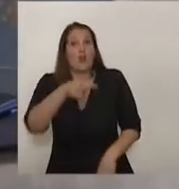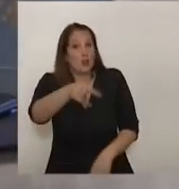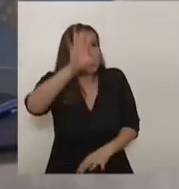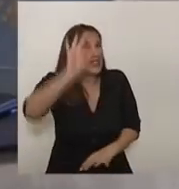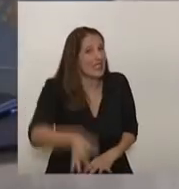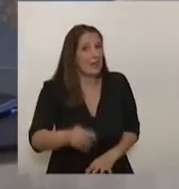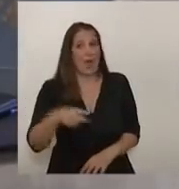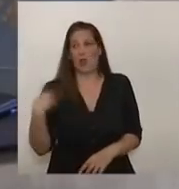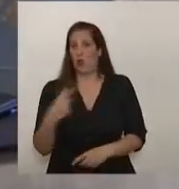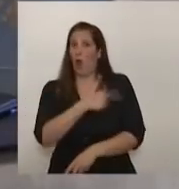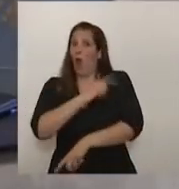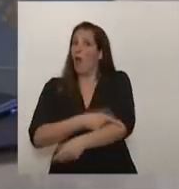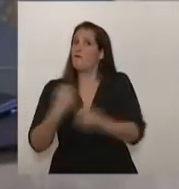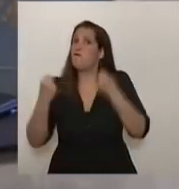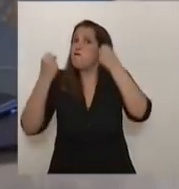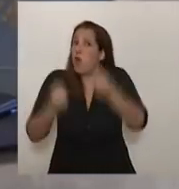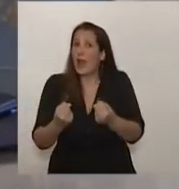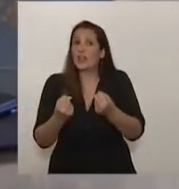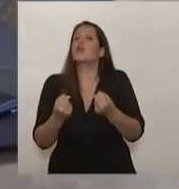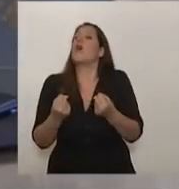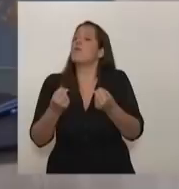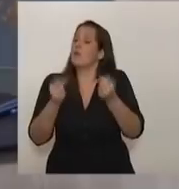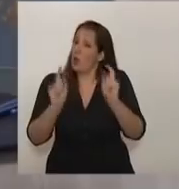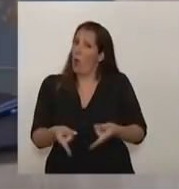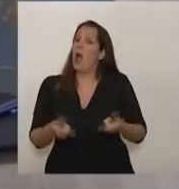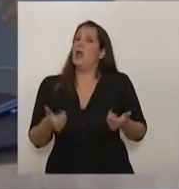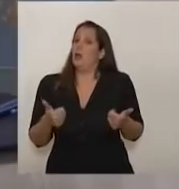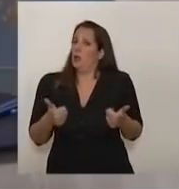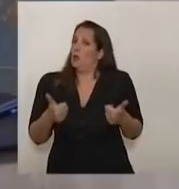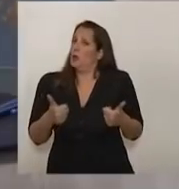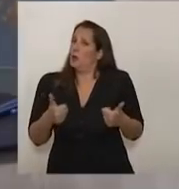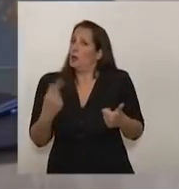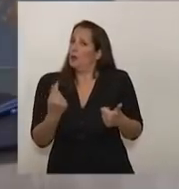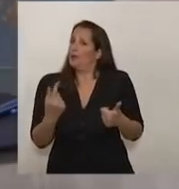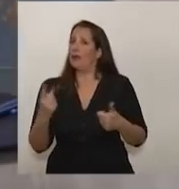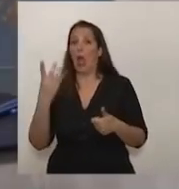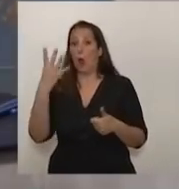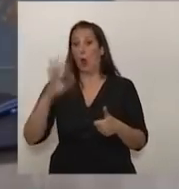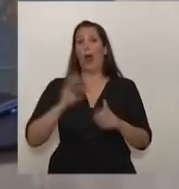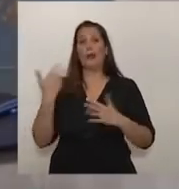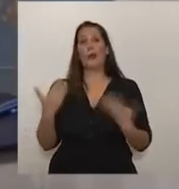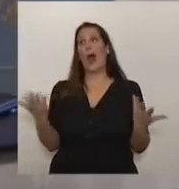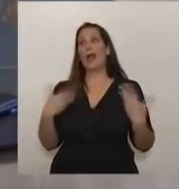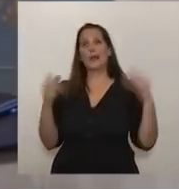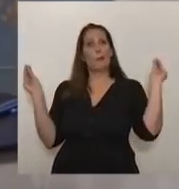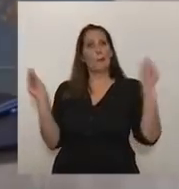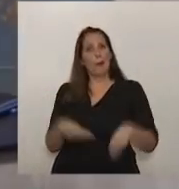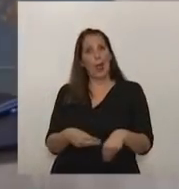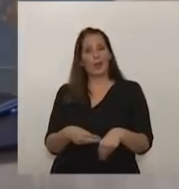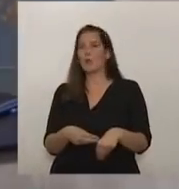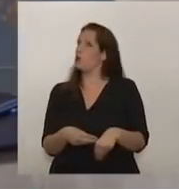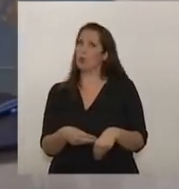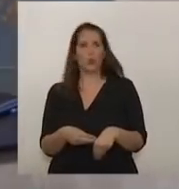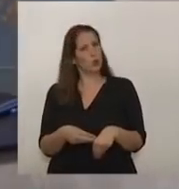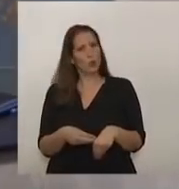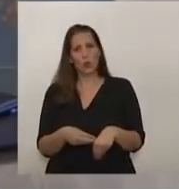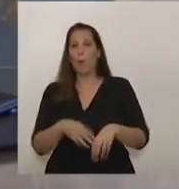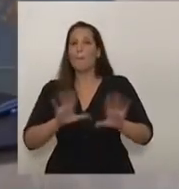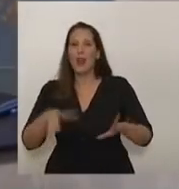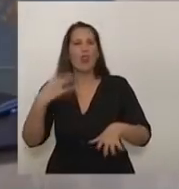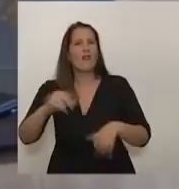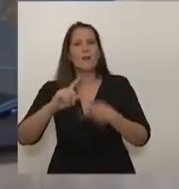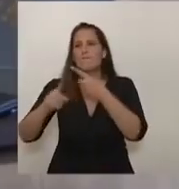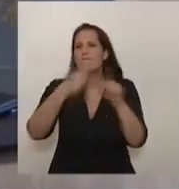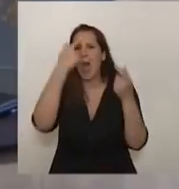sido en vano. No perdimos 4 años. Solo cuando todos nos pongamos de acuerdo sobre cómo tener una moneda